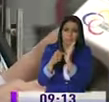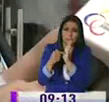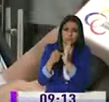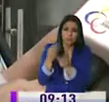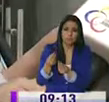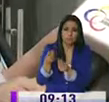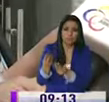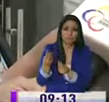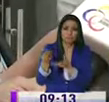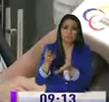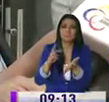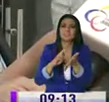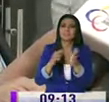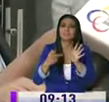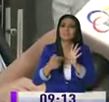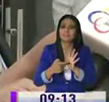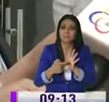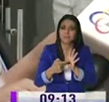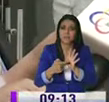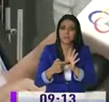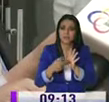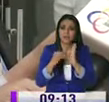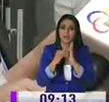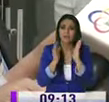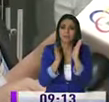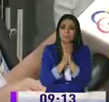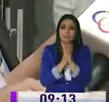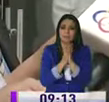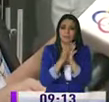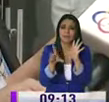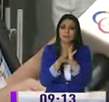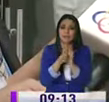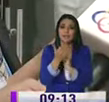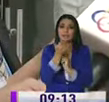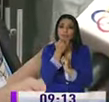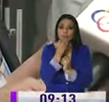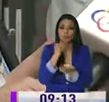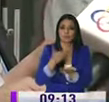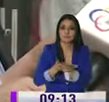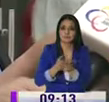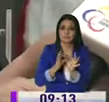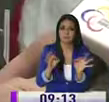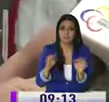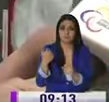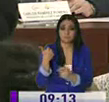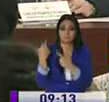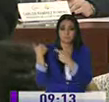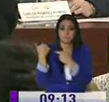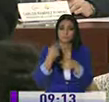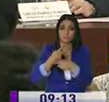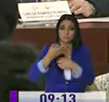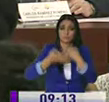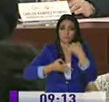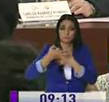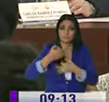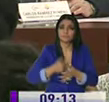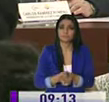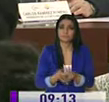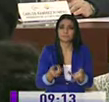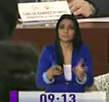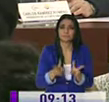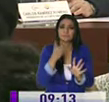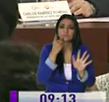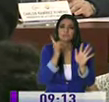de lo que significa el sindicado la aplicación del error inexcusable que es competencia del consejo de la judicatura de igual manera se refirió a